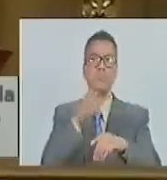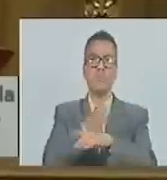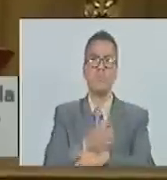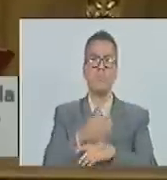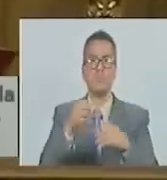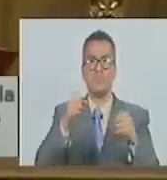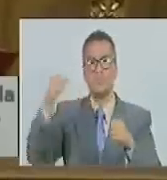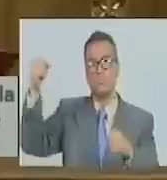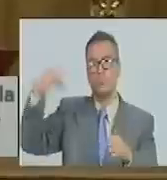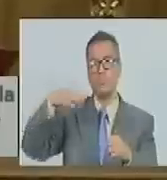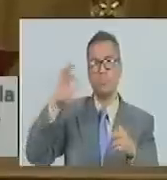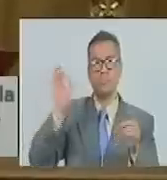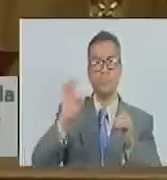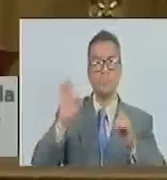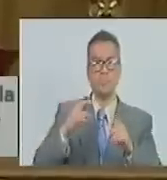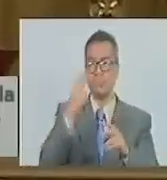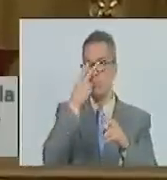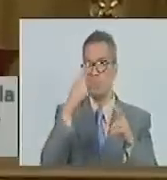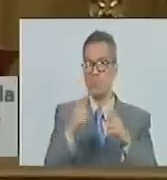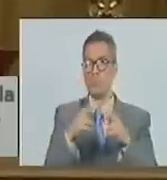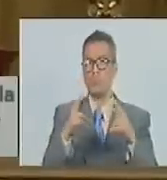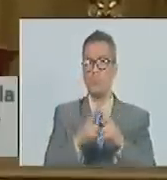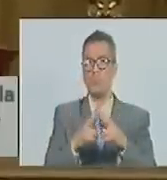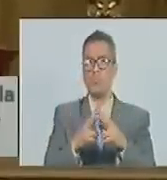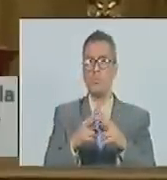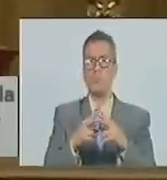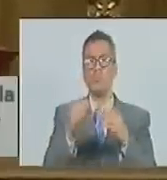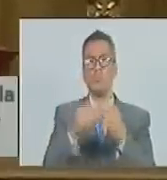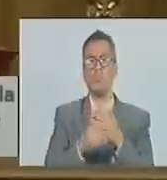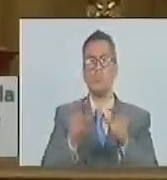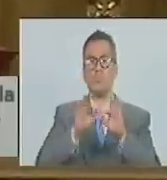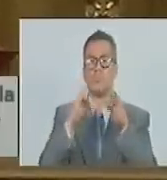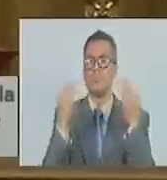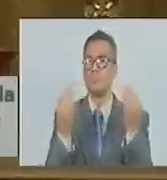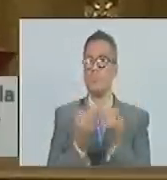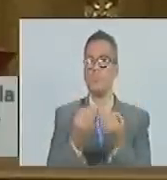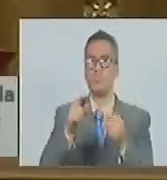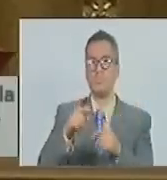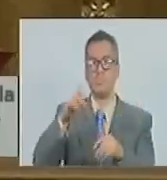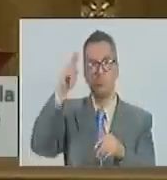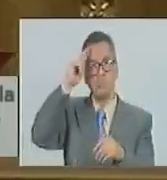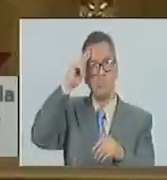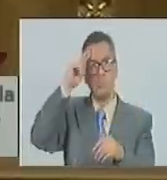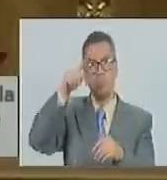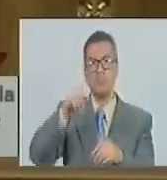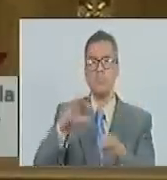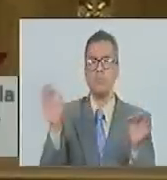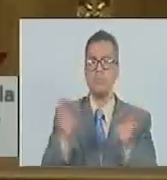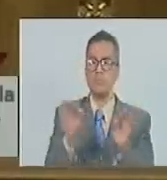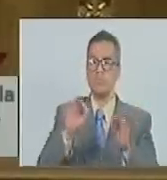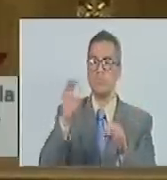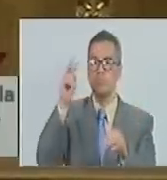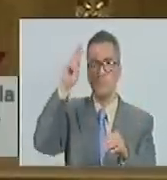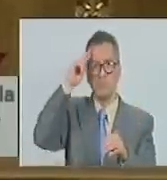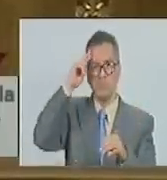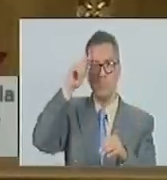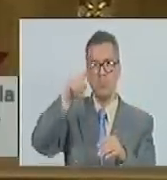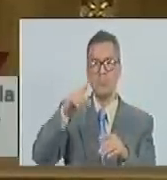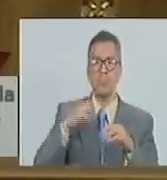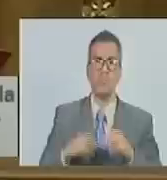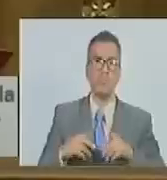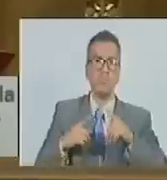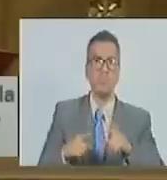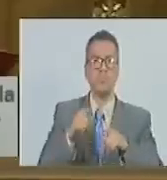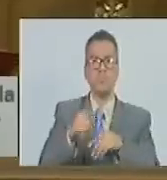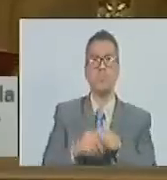la luz solar, visita consular y familiar, y respetando y violándose de esta